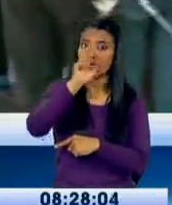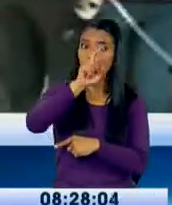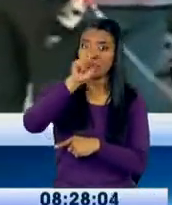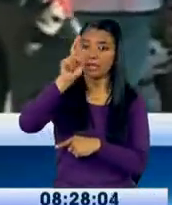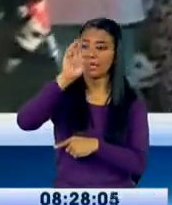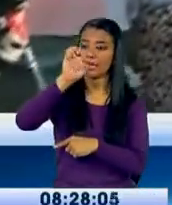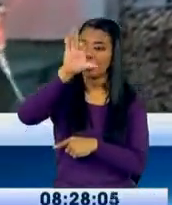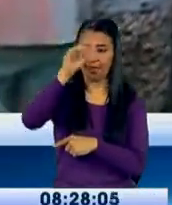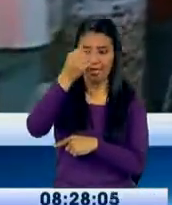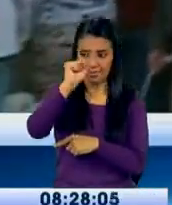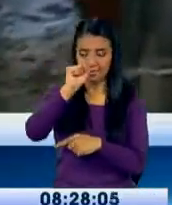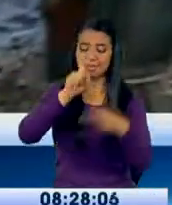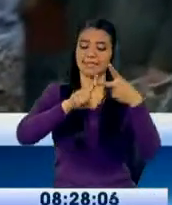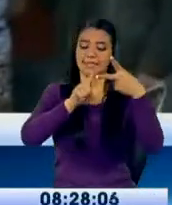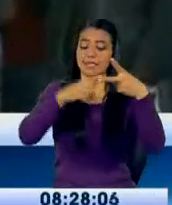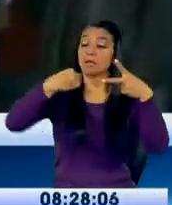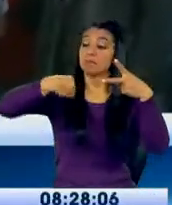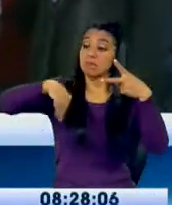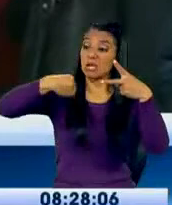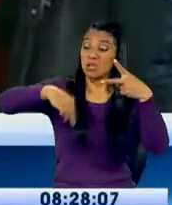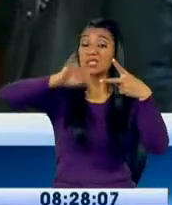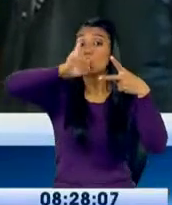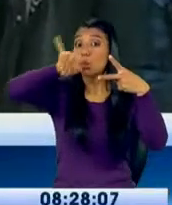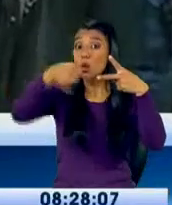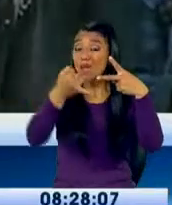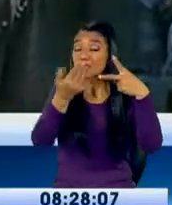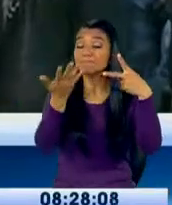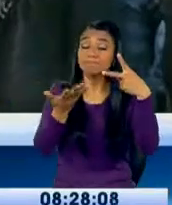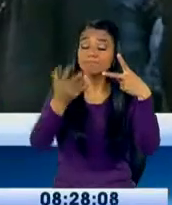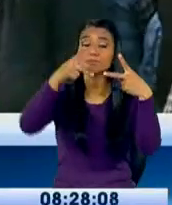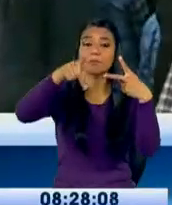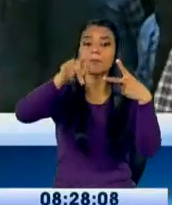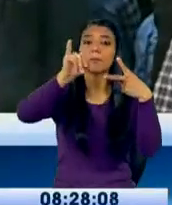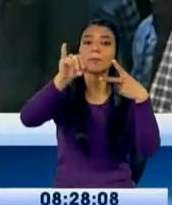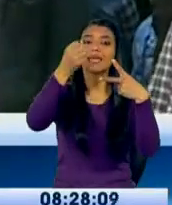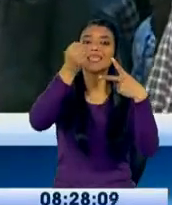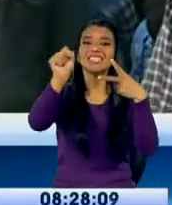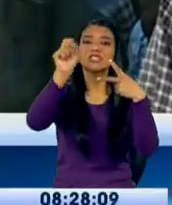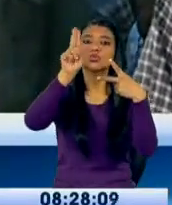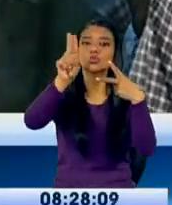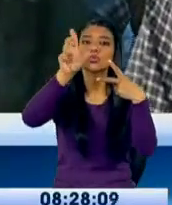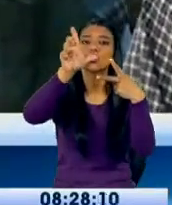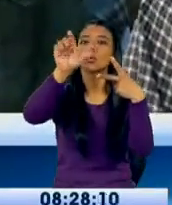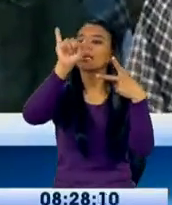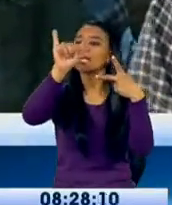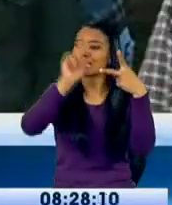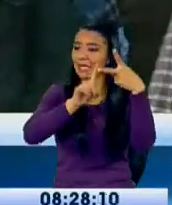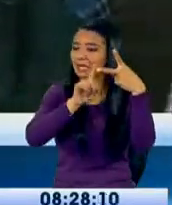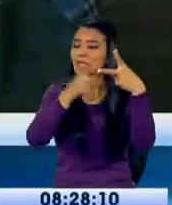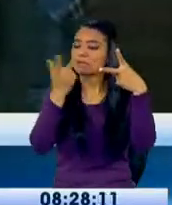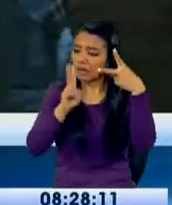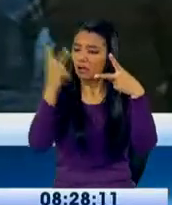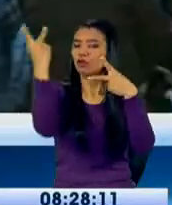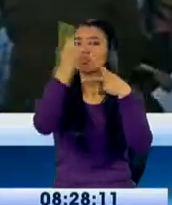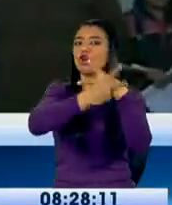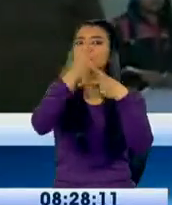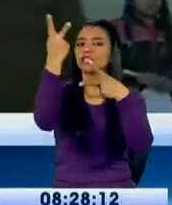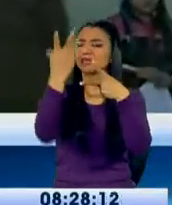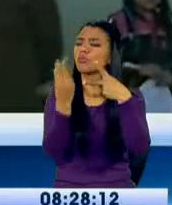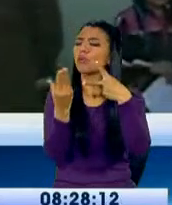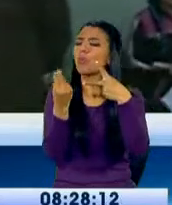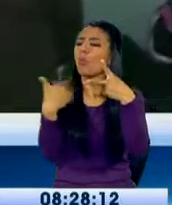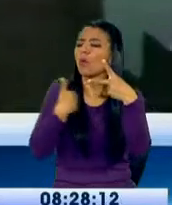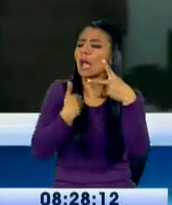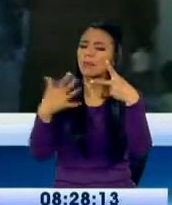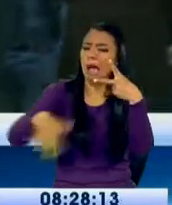bien conocido. El día miércoles y jueves vamos a estar en el sector de Pizulí. Es un lugar que hemos hecho dos días porque tenemos